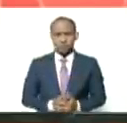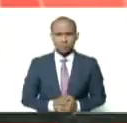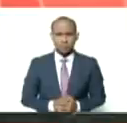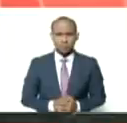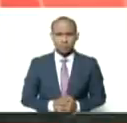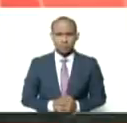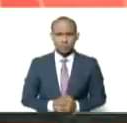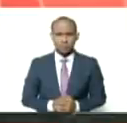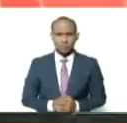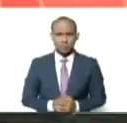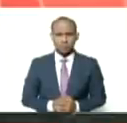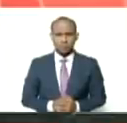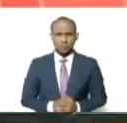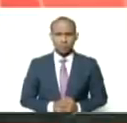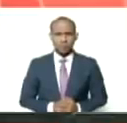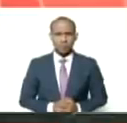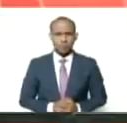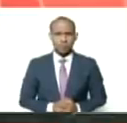del coronavirus,